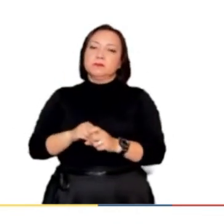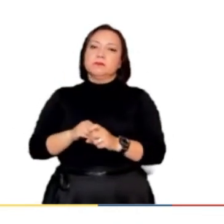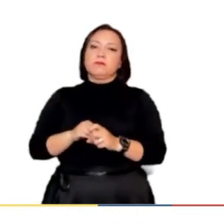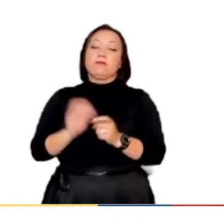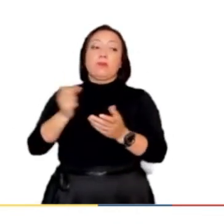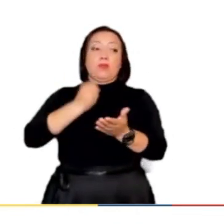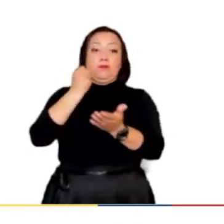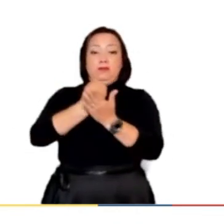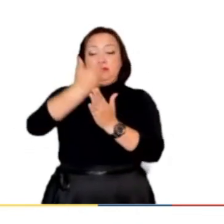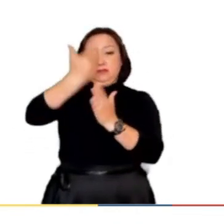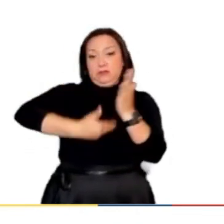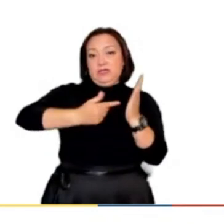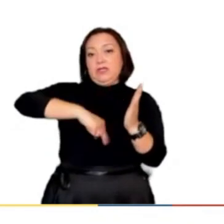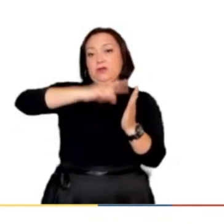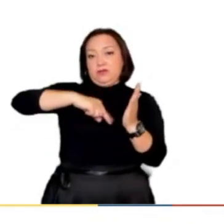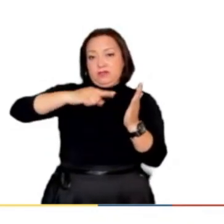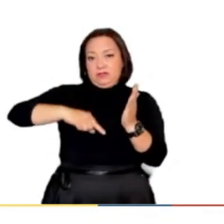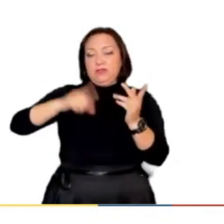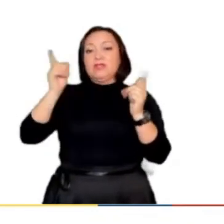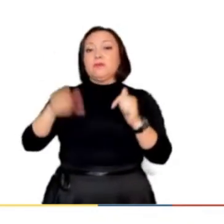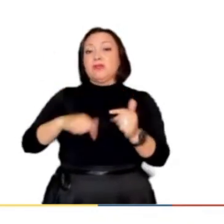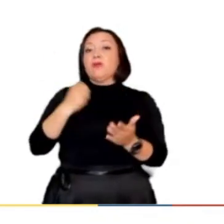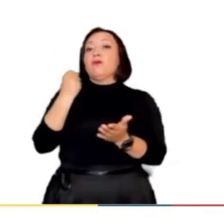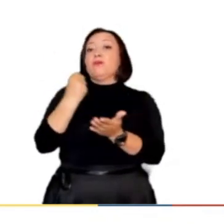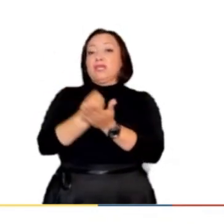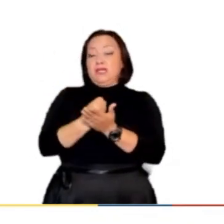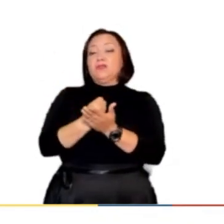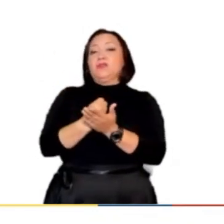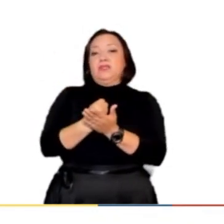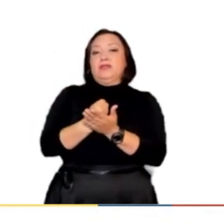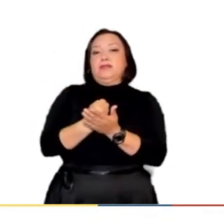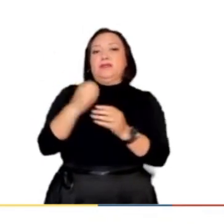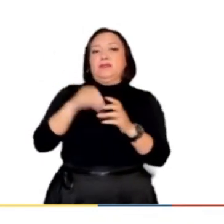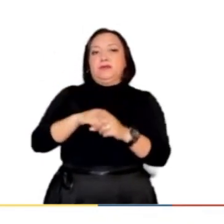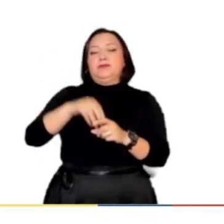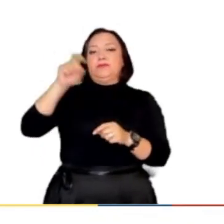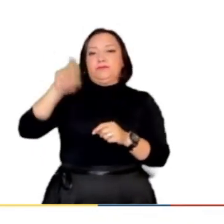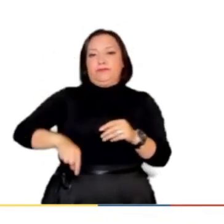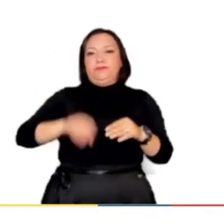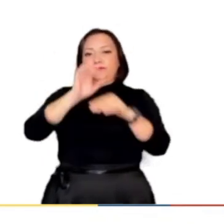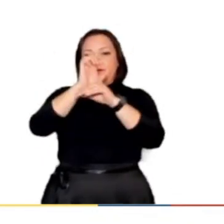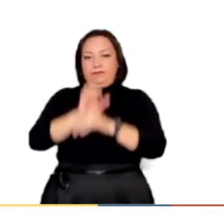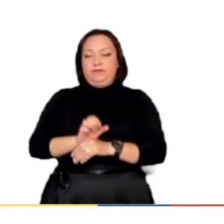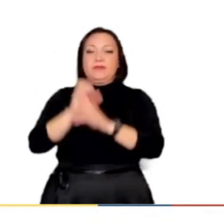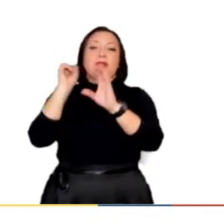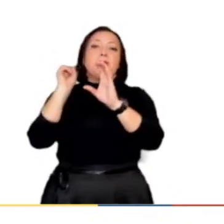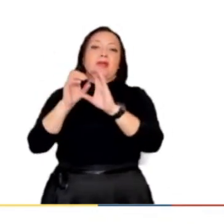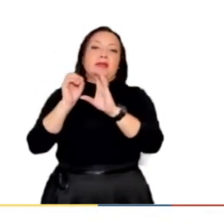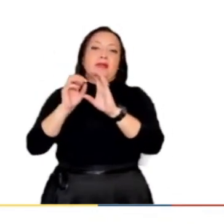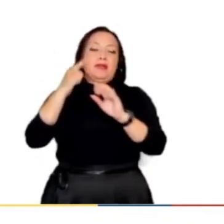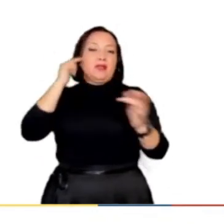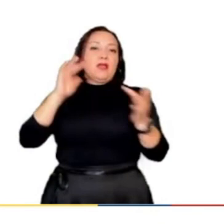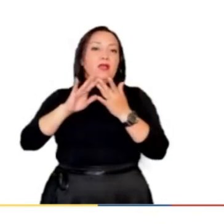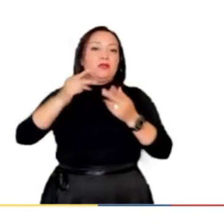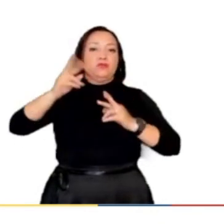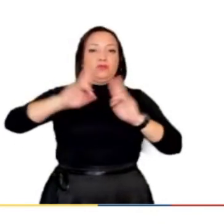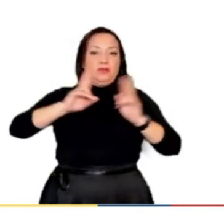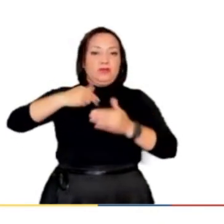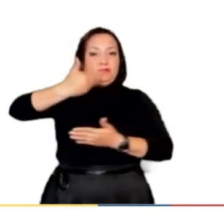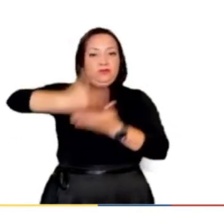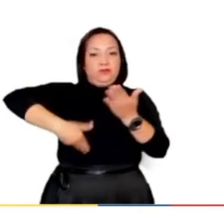y obligaciones que sufren las entidades financieras en su relación contractual, que